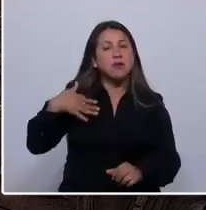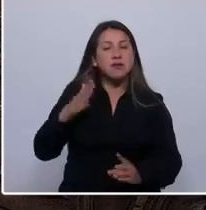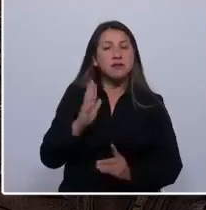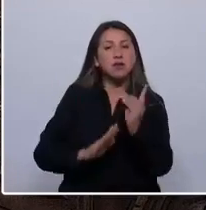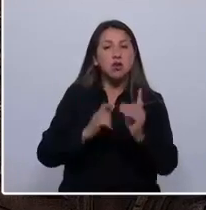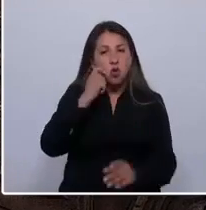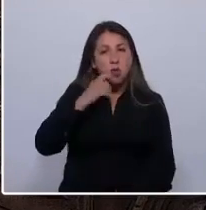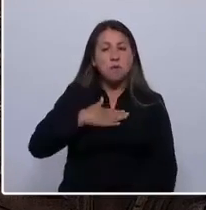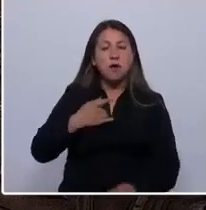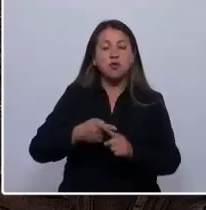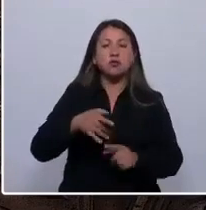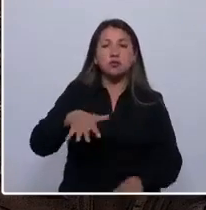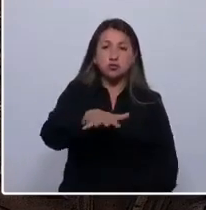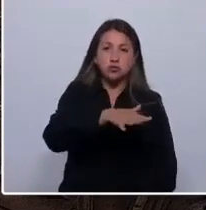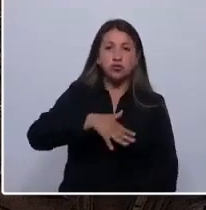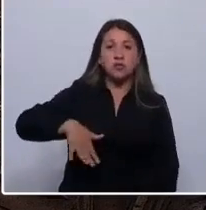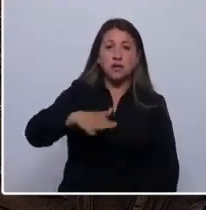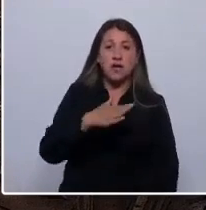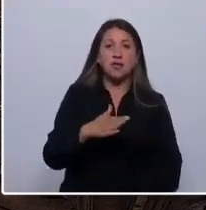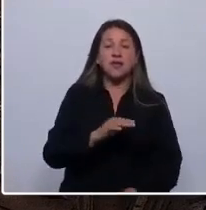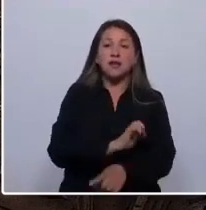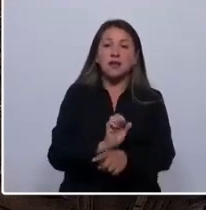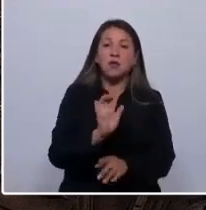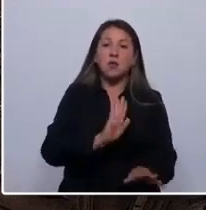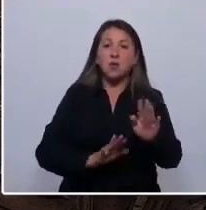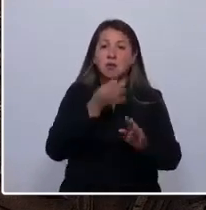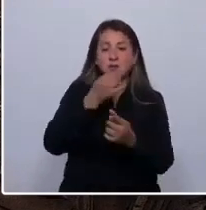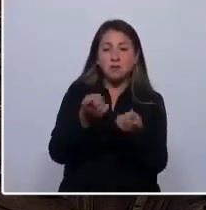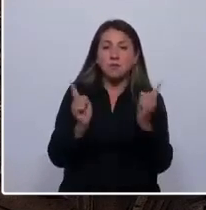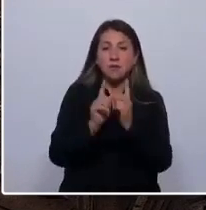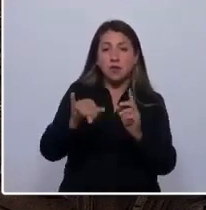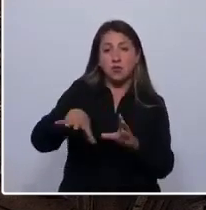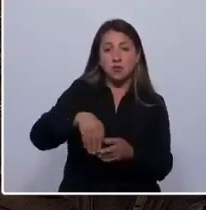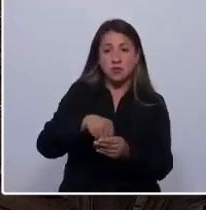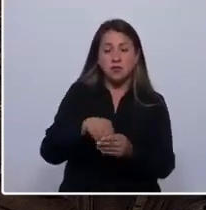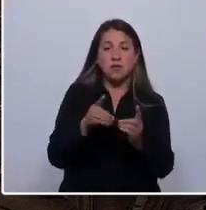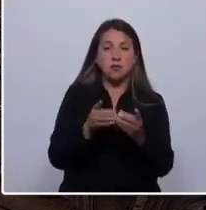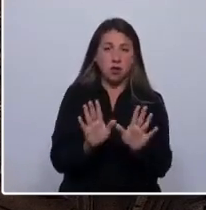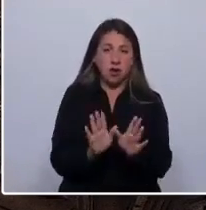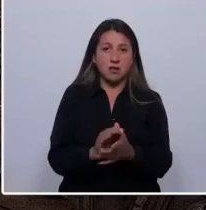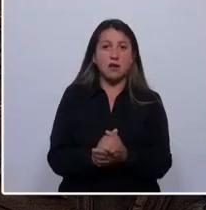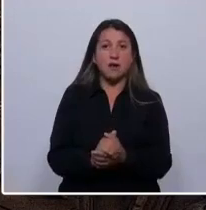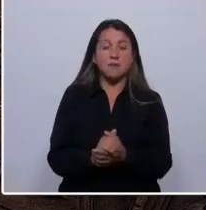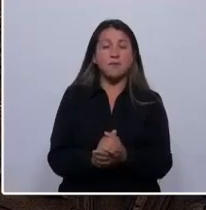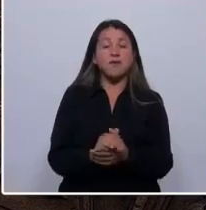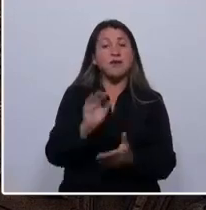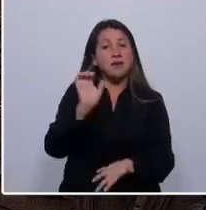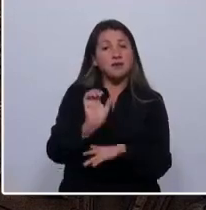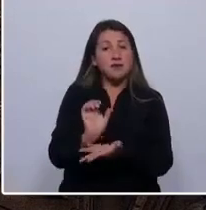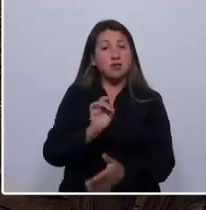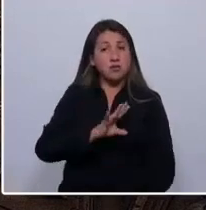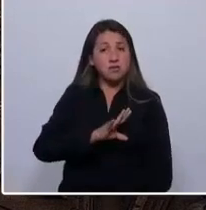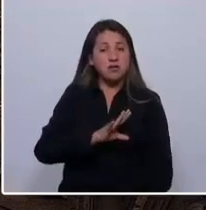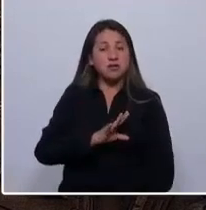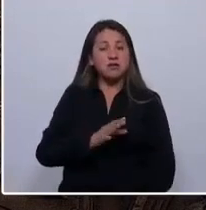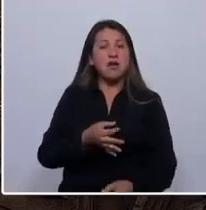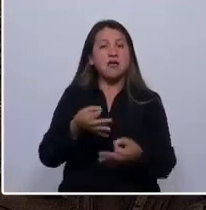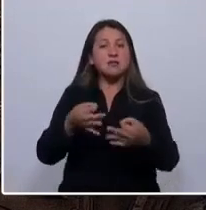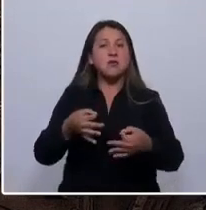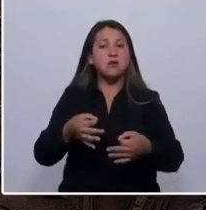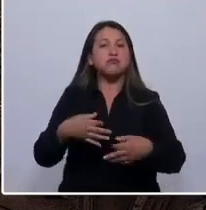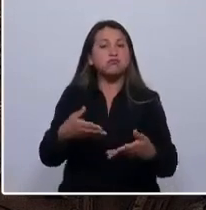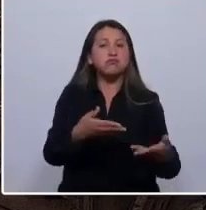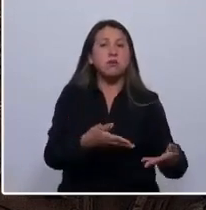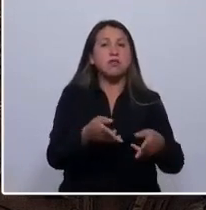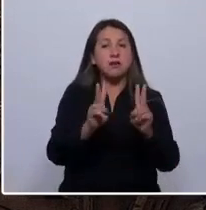una sociedad sustentable, inclusiva y democrática, y que el Estado de Chile garantice el derecho a una educación